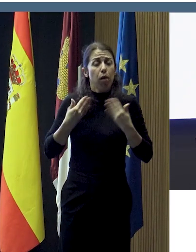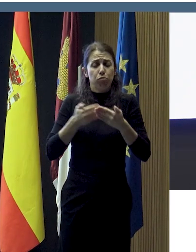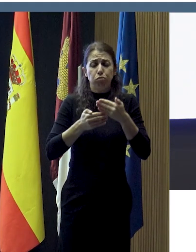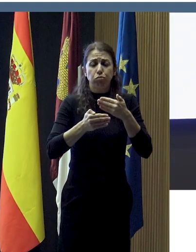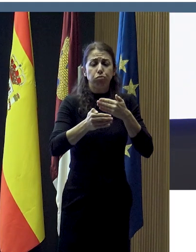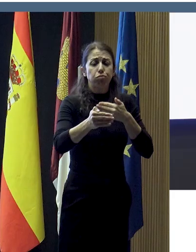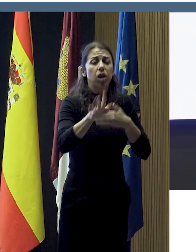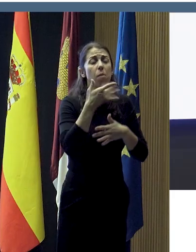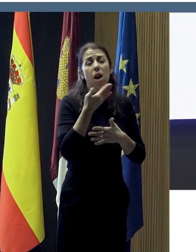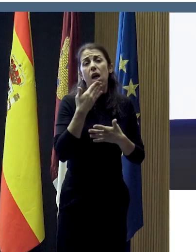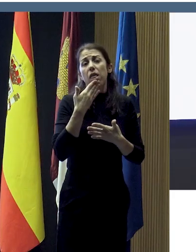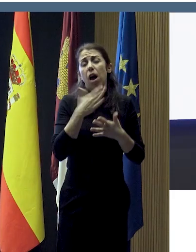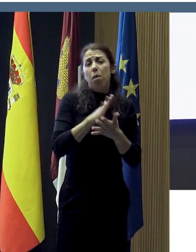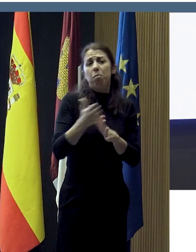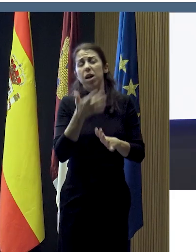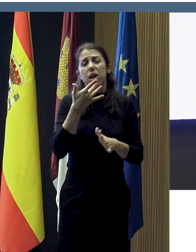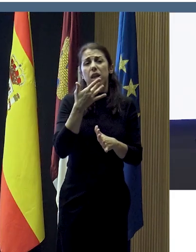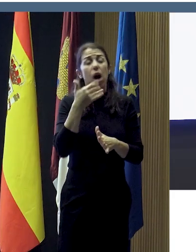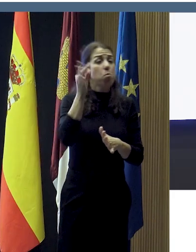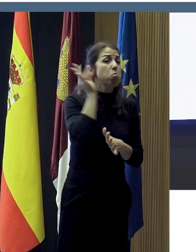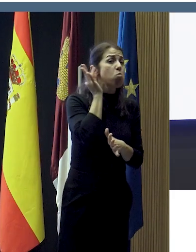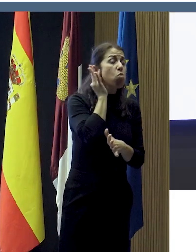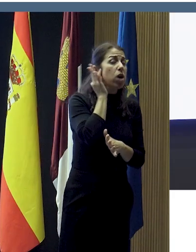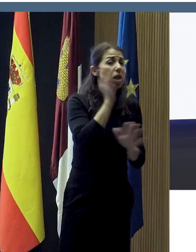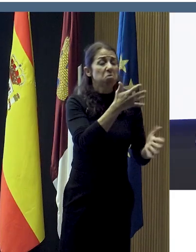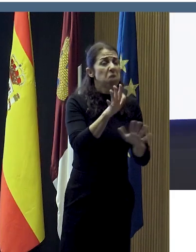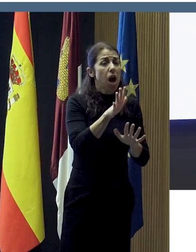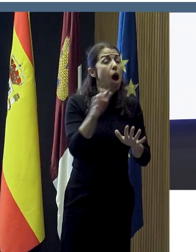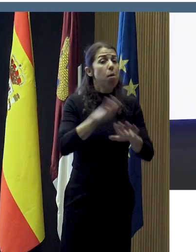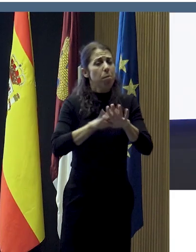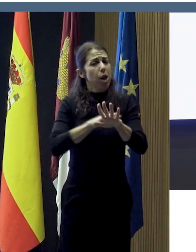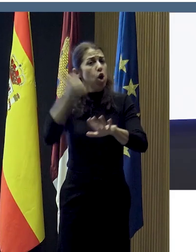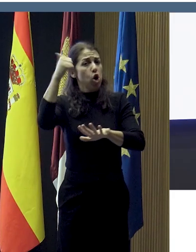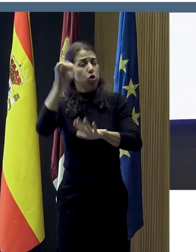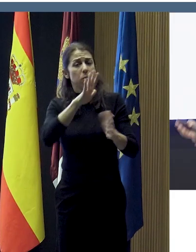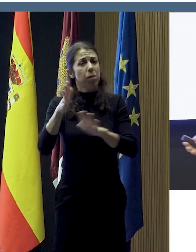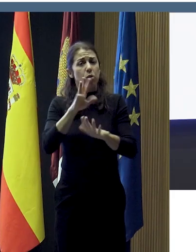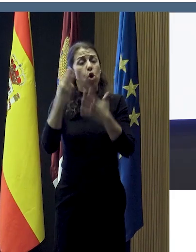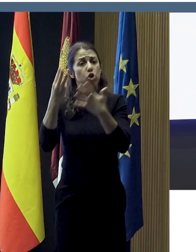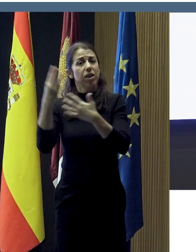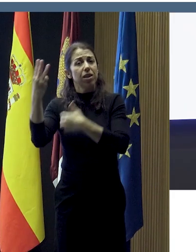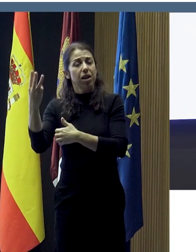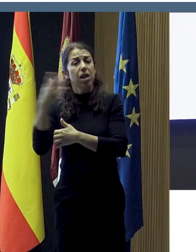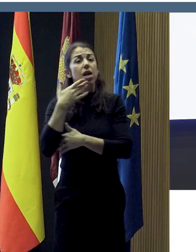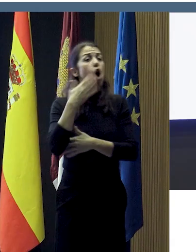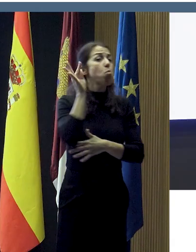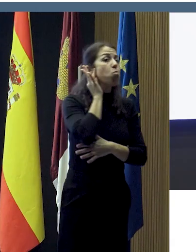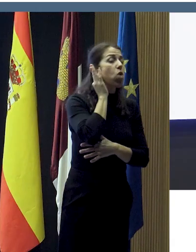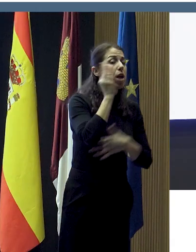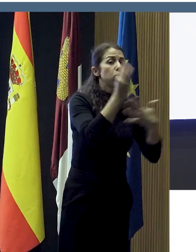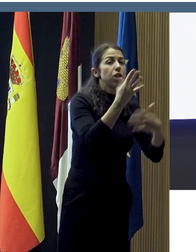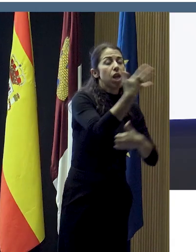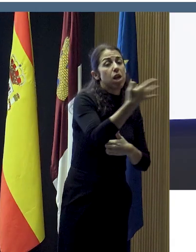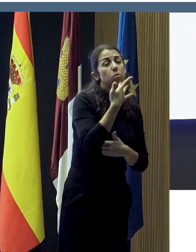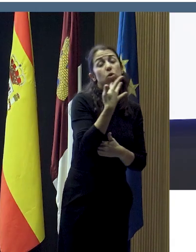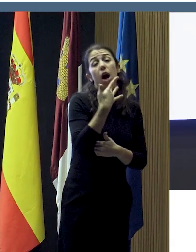ahora mismo la edad media de supervivencia en las mujeres es en los hombres es de 83 años y en las mujeres de 85 años, pues